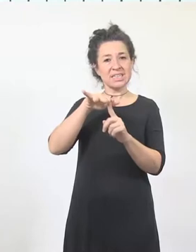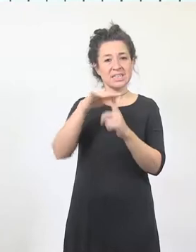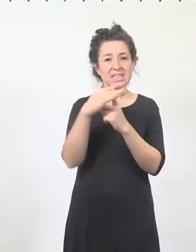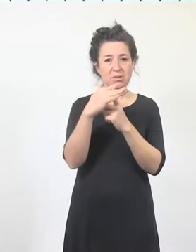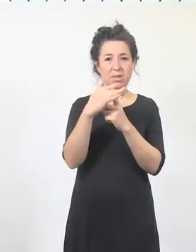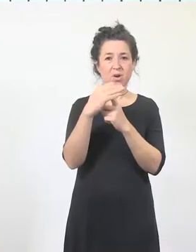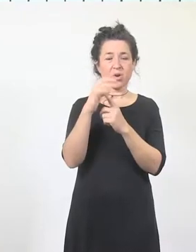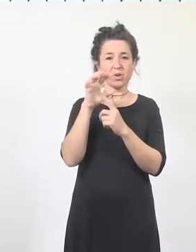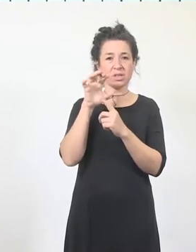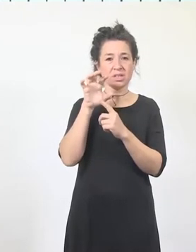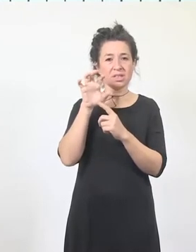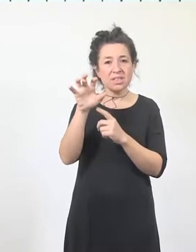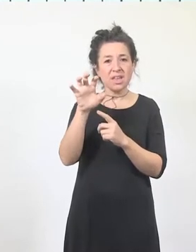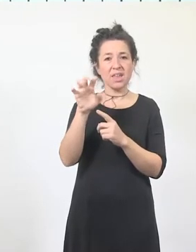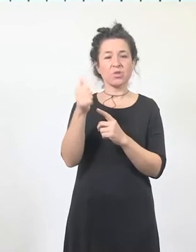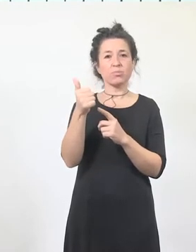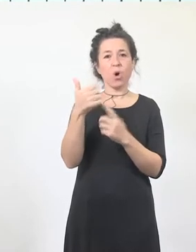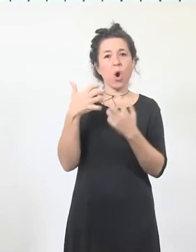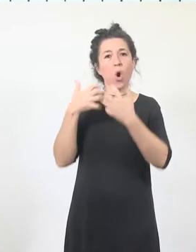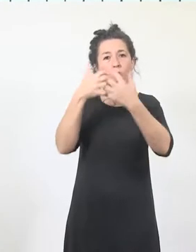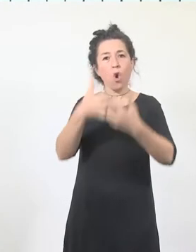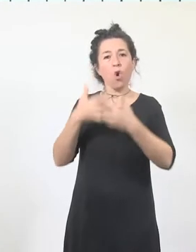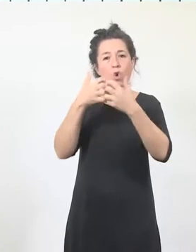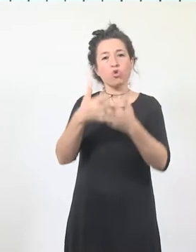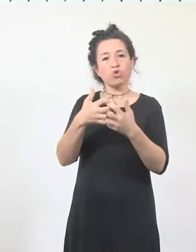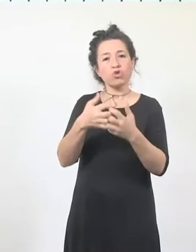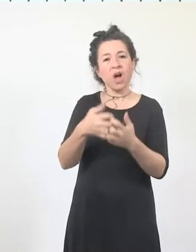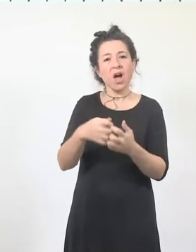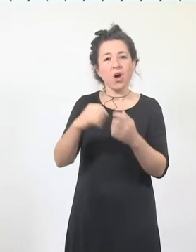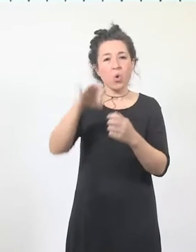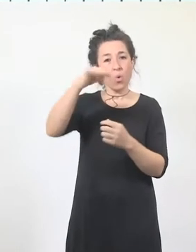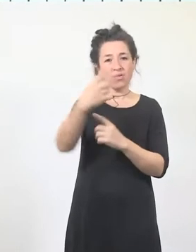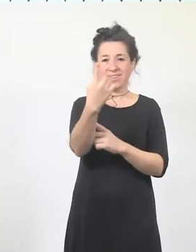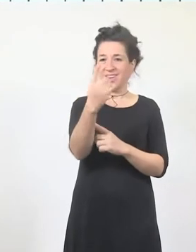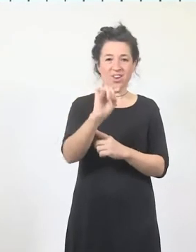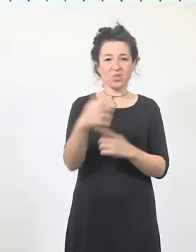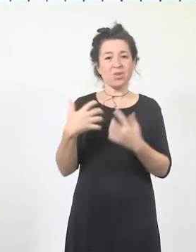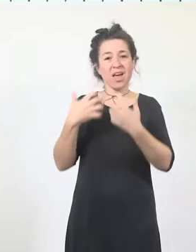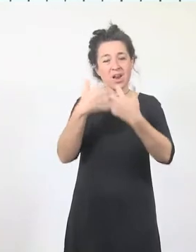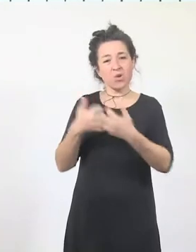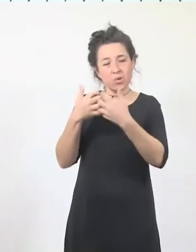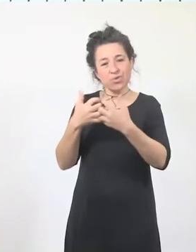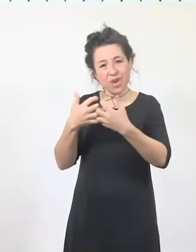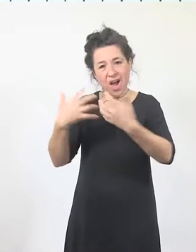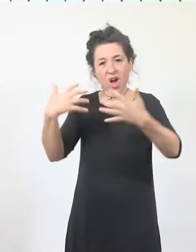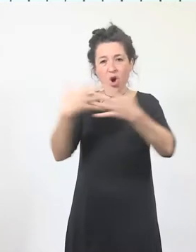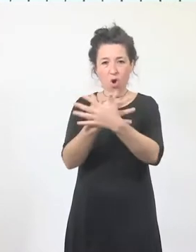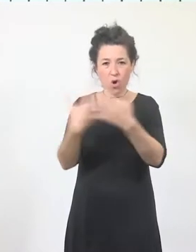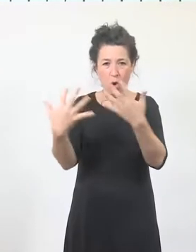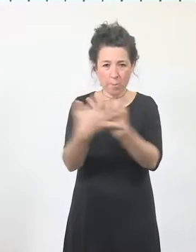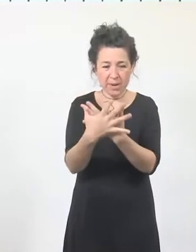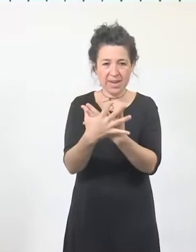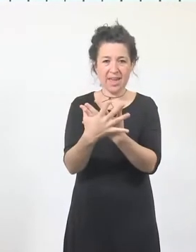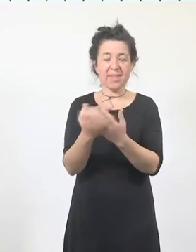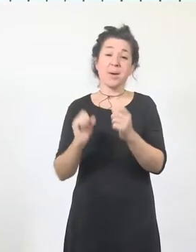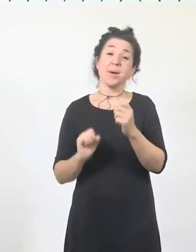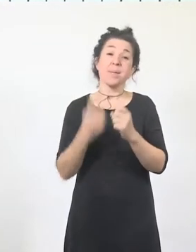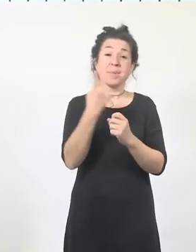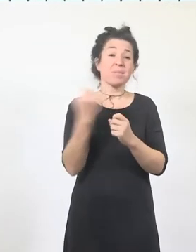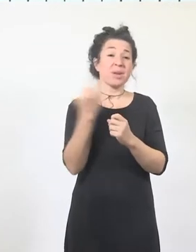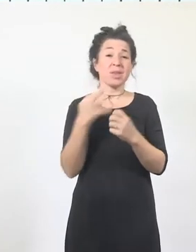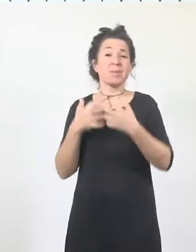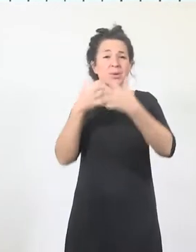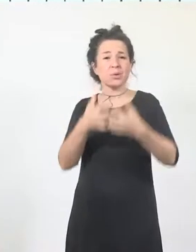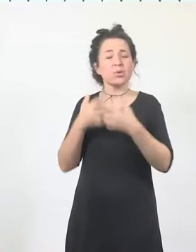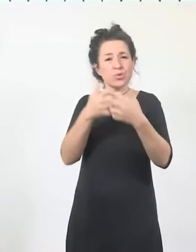la lucha que llevamos es una lucha combinada. Es una lucha donde primero tenemos que luchar por nuestros derechos,